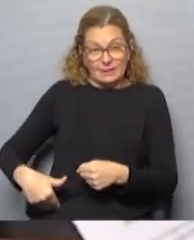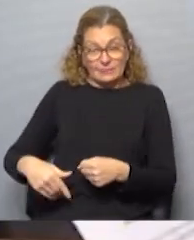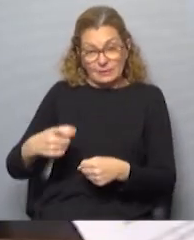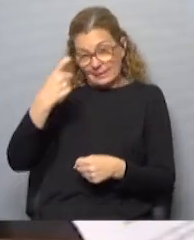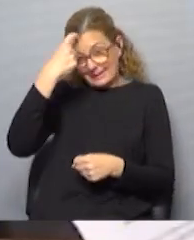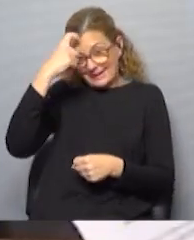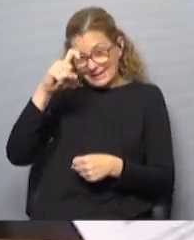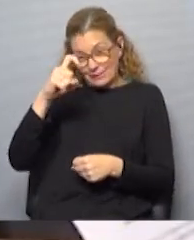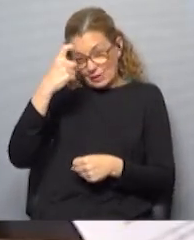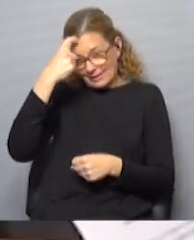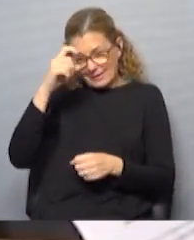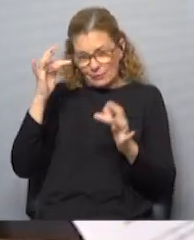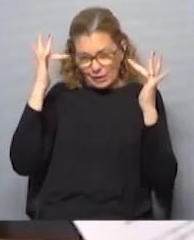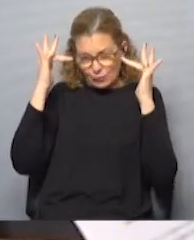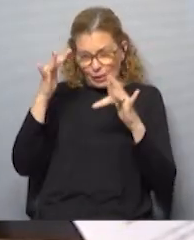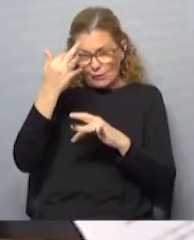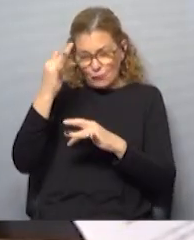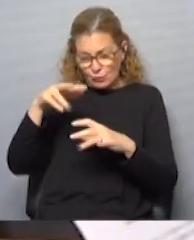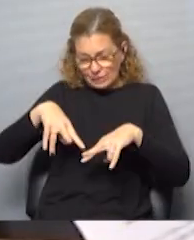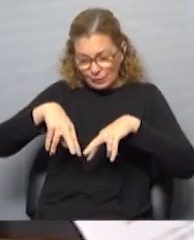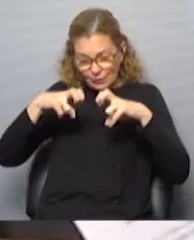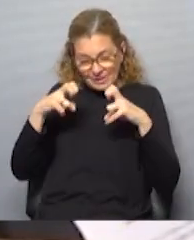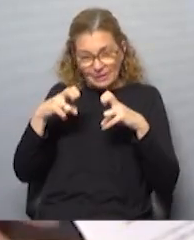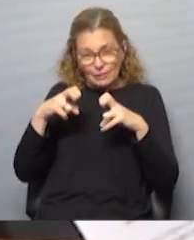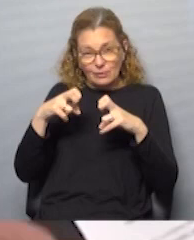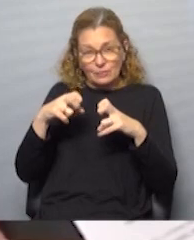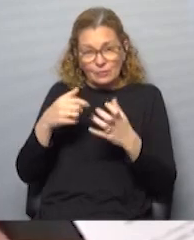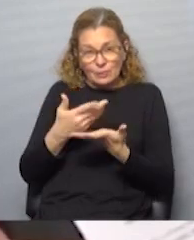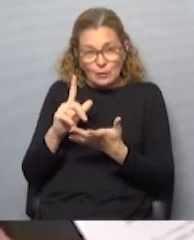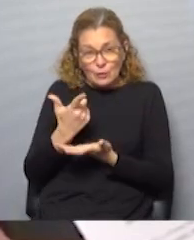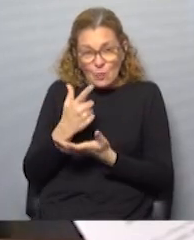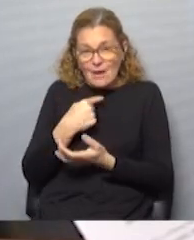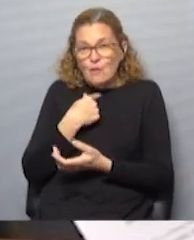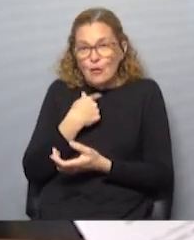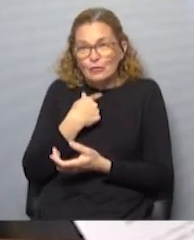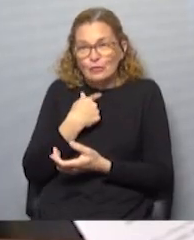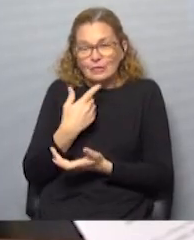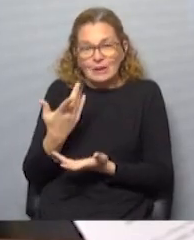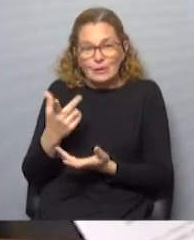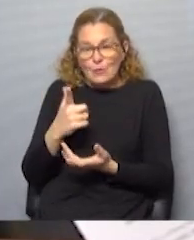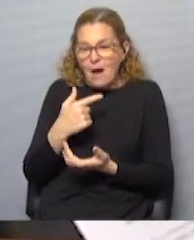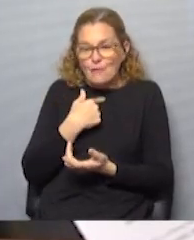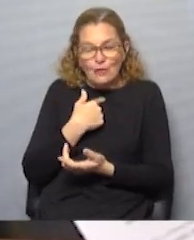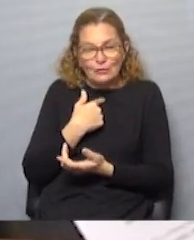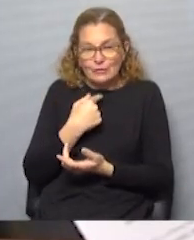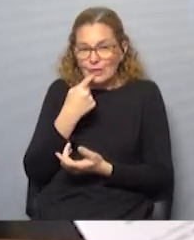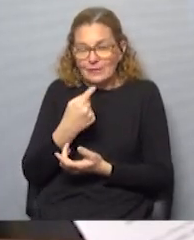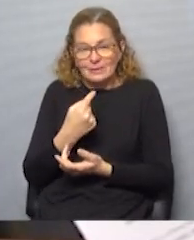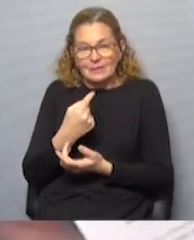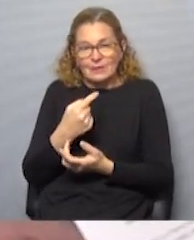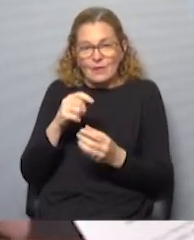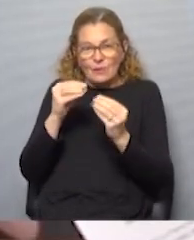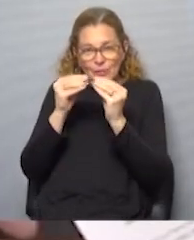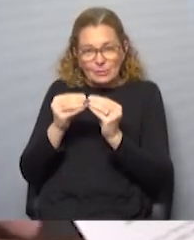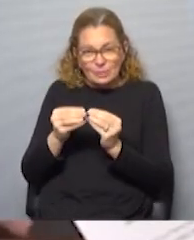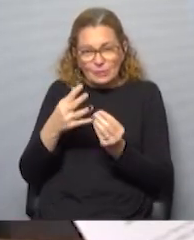científicos la ciencia y la educación el futuro la investigación no tiene voz y en la medida que no tiene voz los recursos